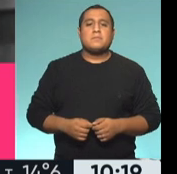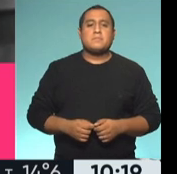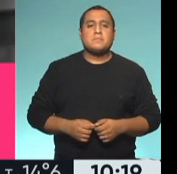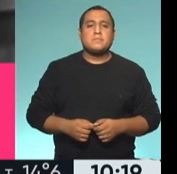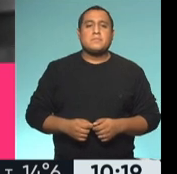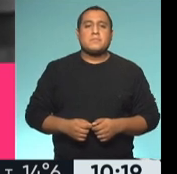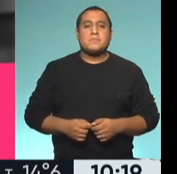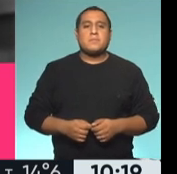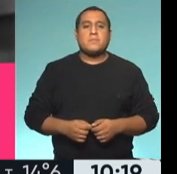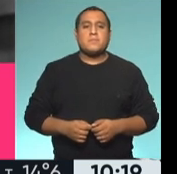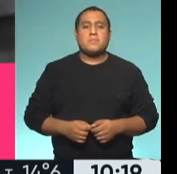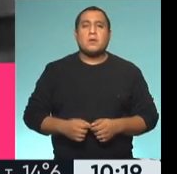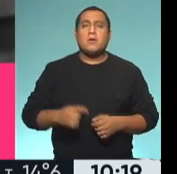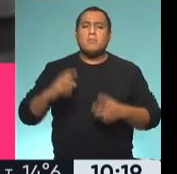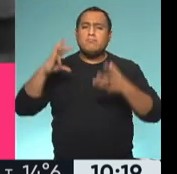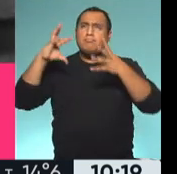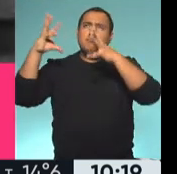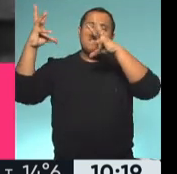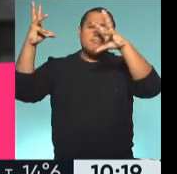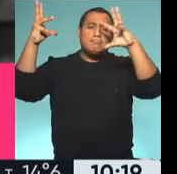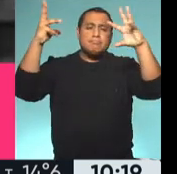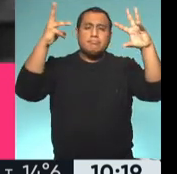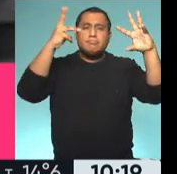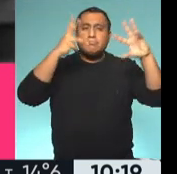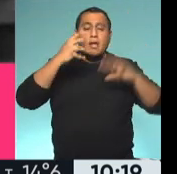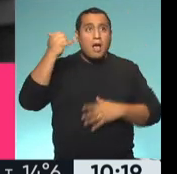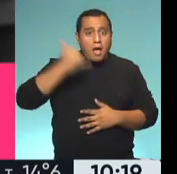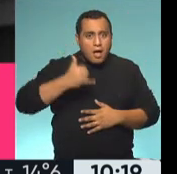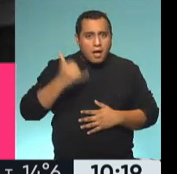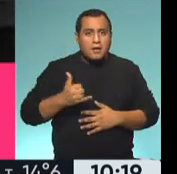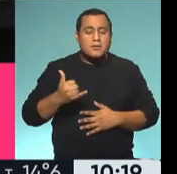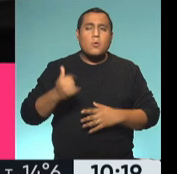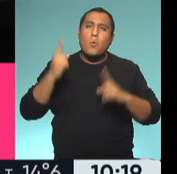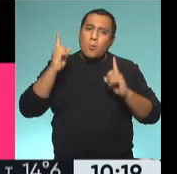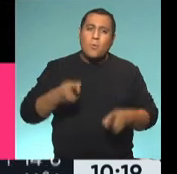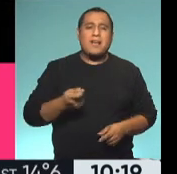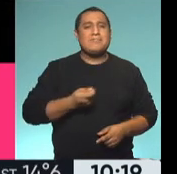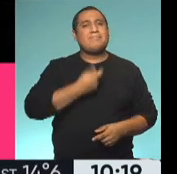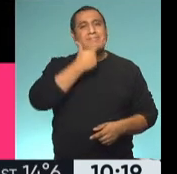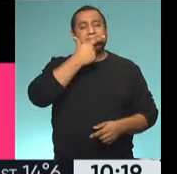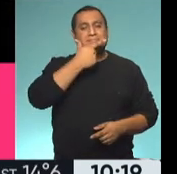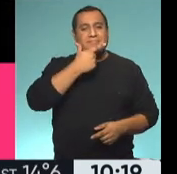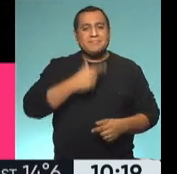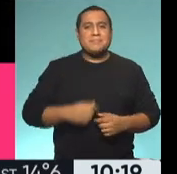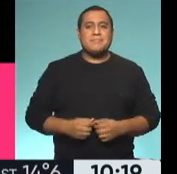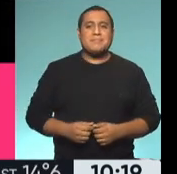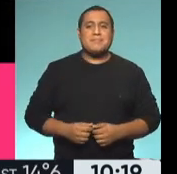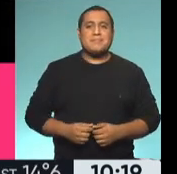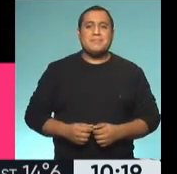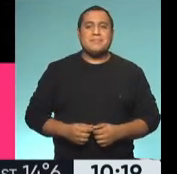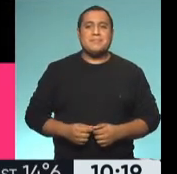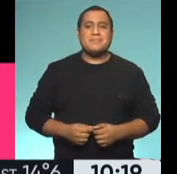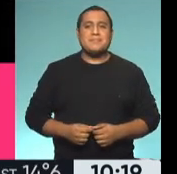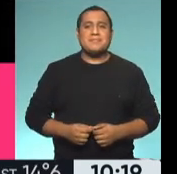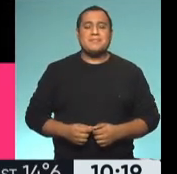when there are clouds in the sky, you'll get